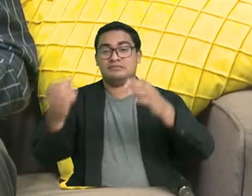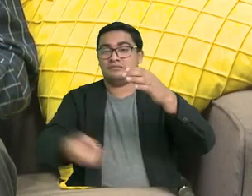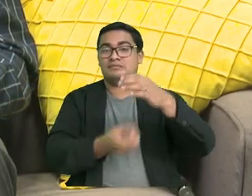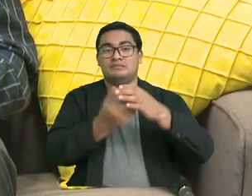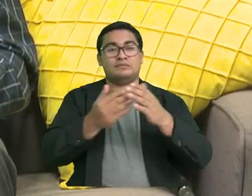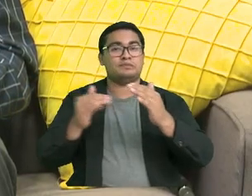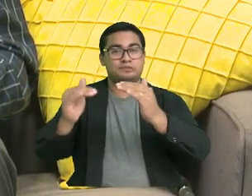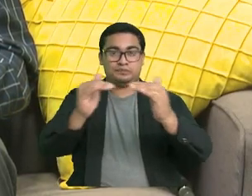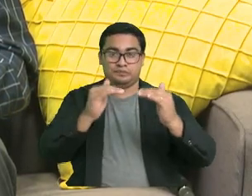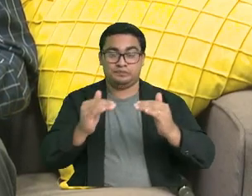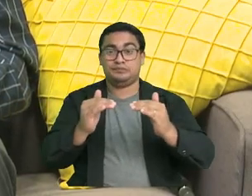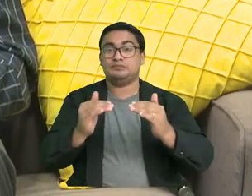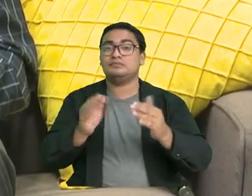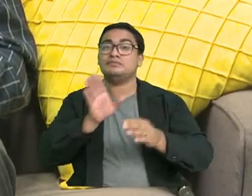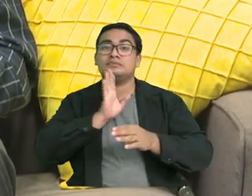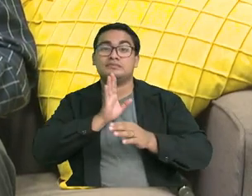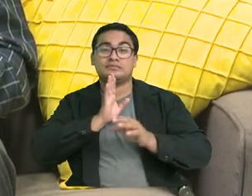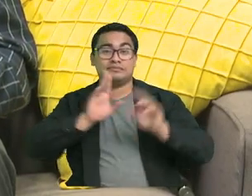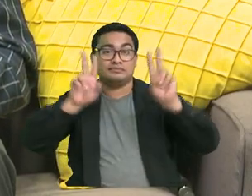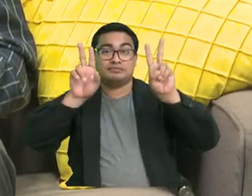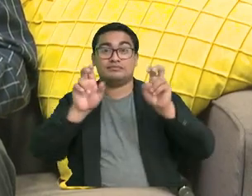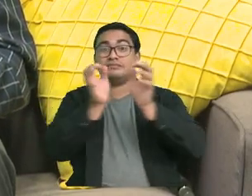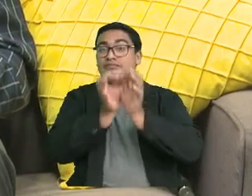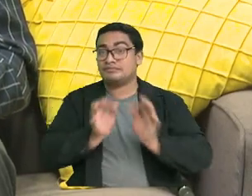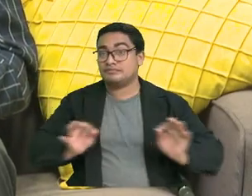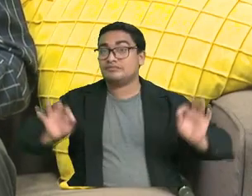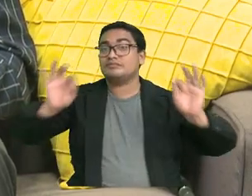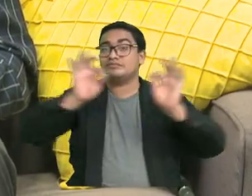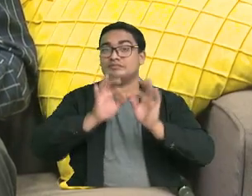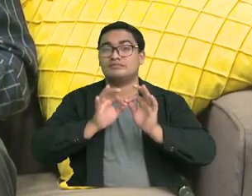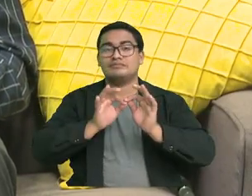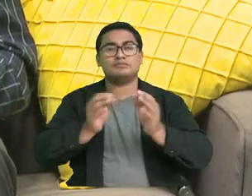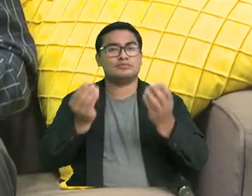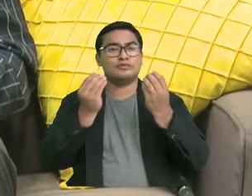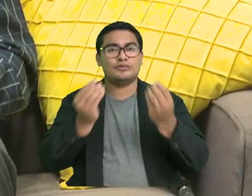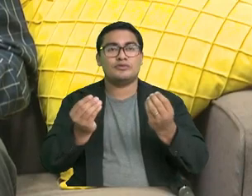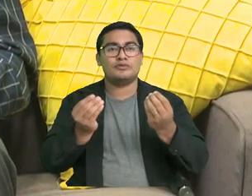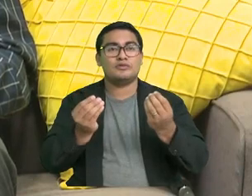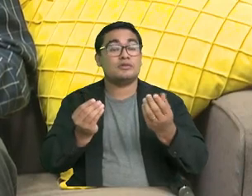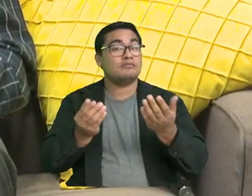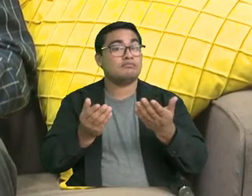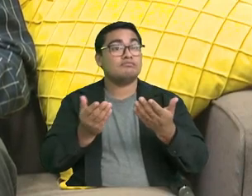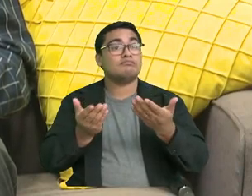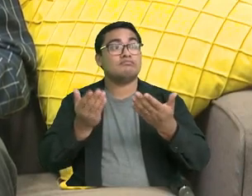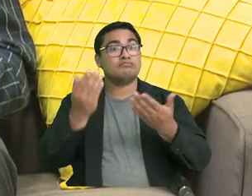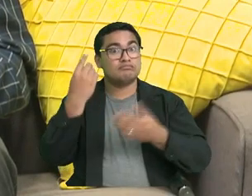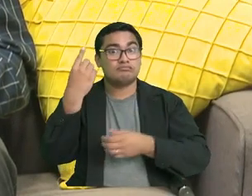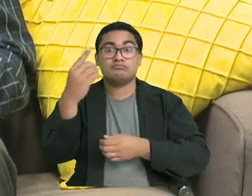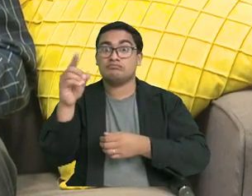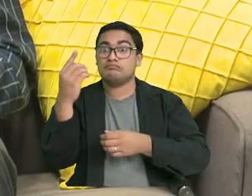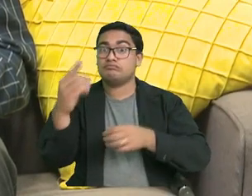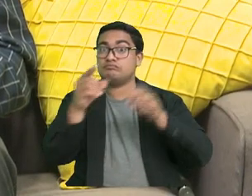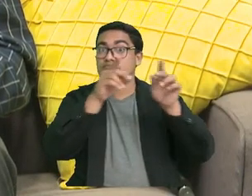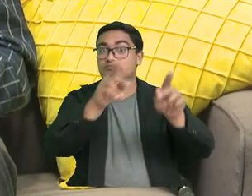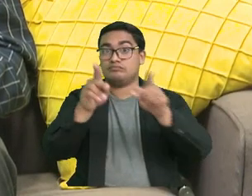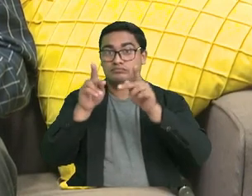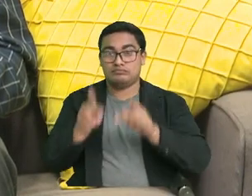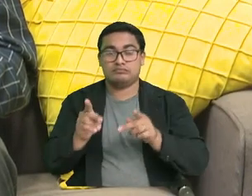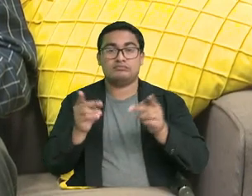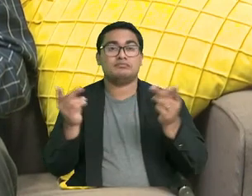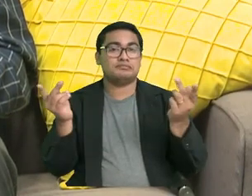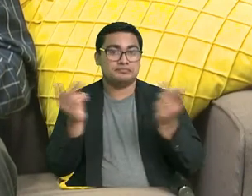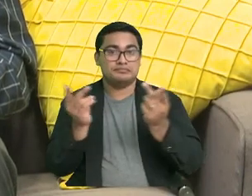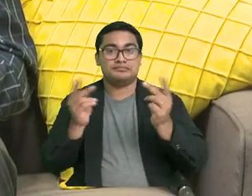igualdad. Para hablar de un tema tan importante y que esboza precisamente restitución de derechos para nuestro pueblo nicaragüense,